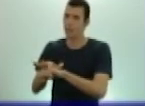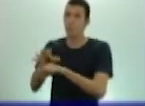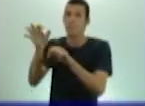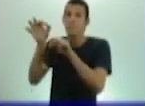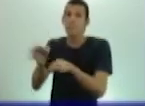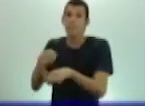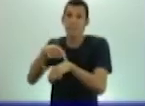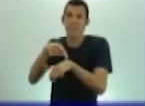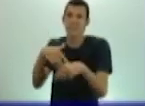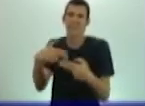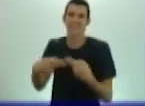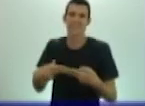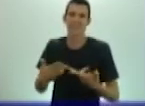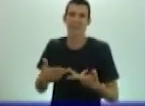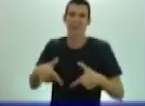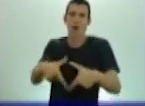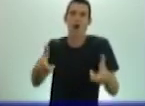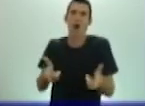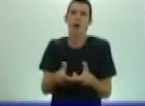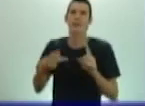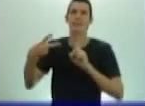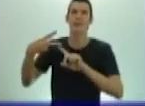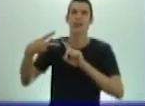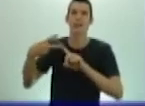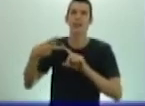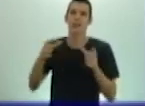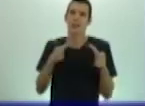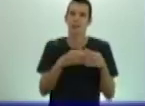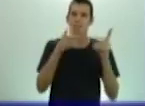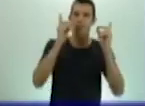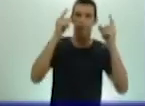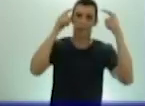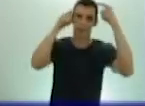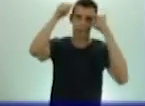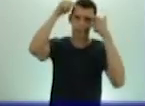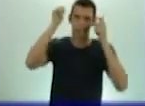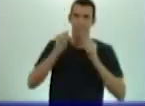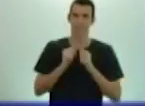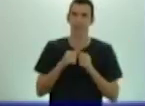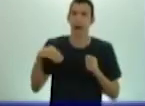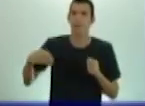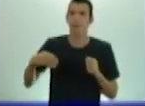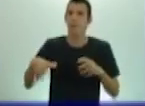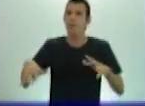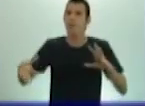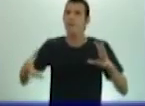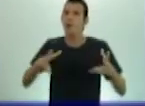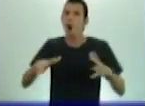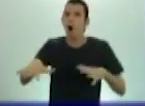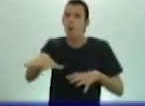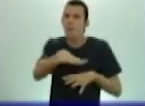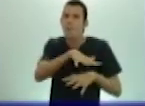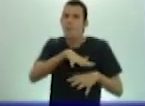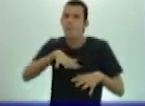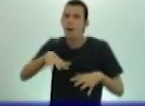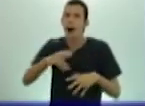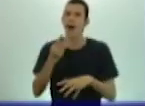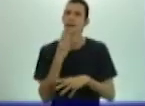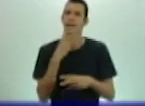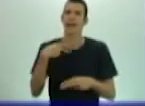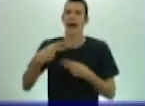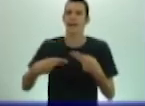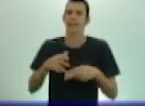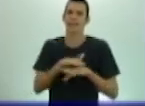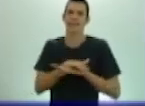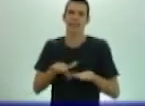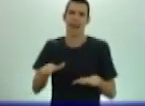que se resuelve en ese Congreso, Lenin dicta: todo el poder pasa a los soviets. Se había acabado ya el problema del poder.